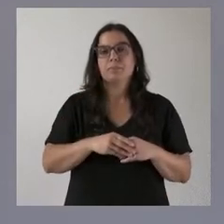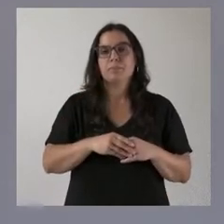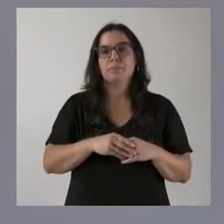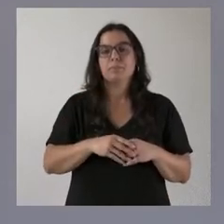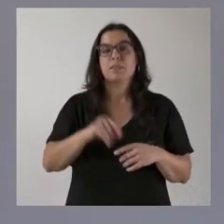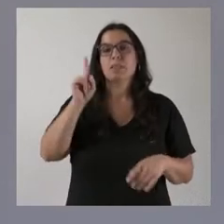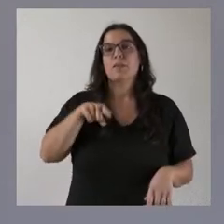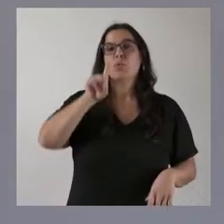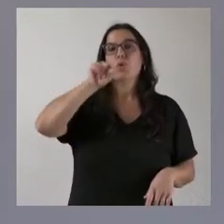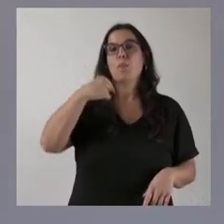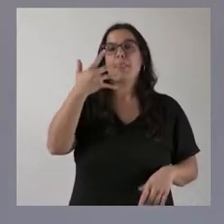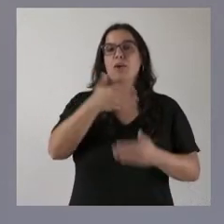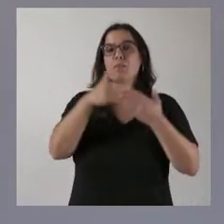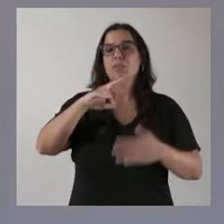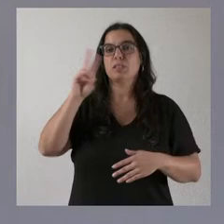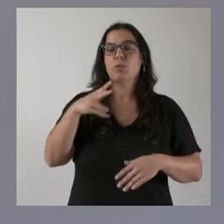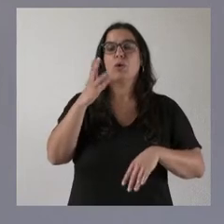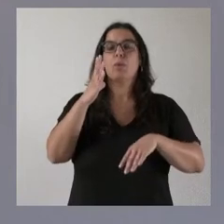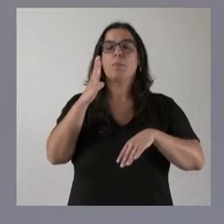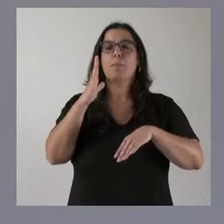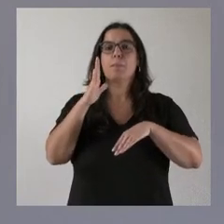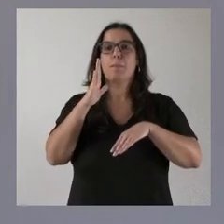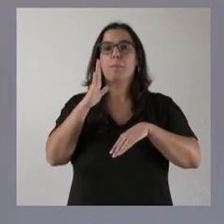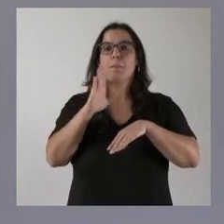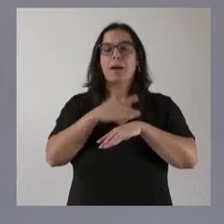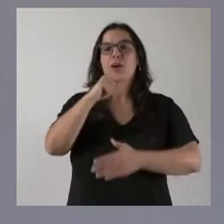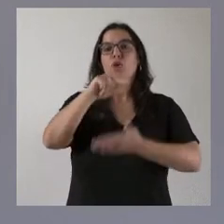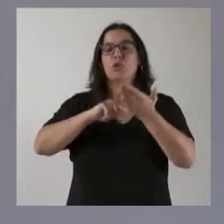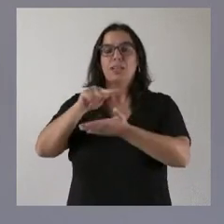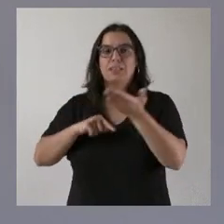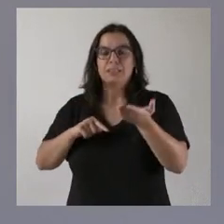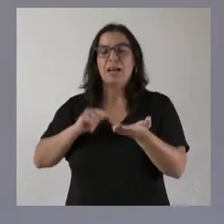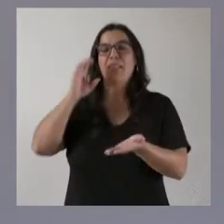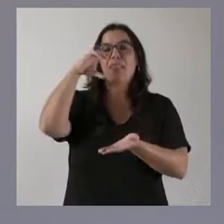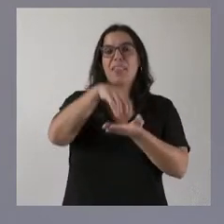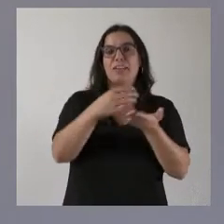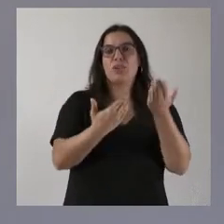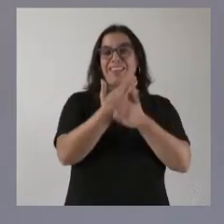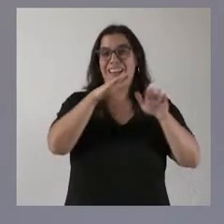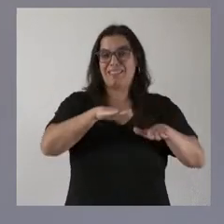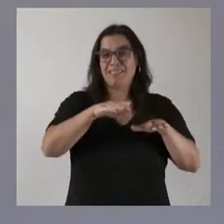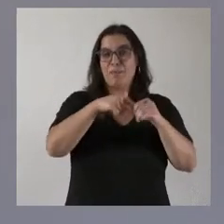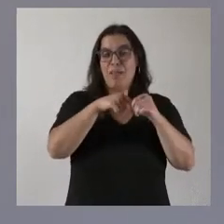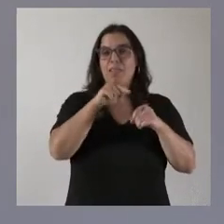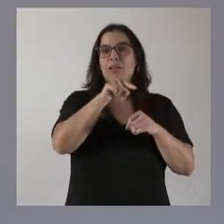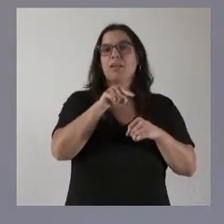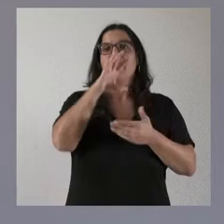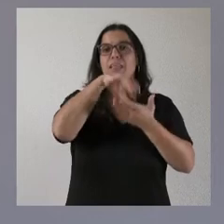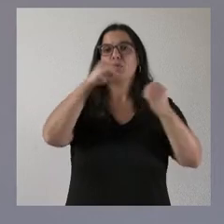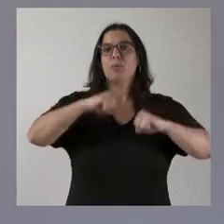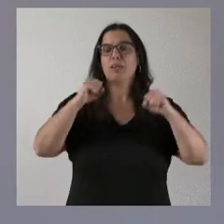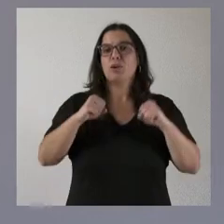1,5 millones de euros para la concentración la contratación del servicio de estancias diurnas en centros de personas mayores